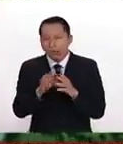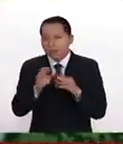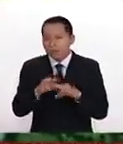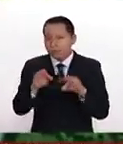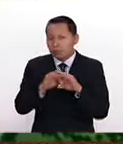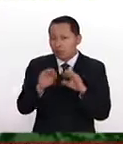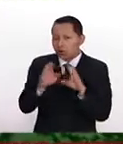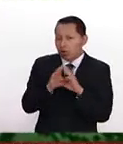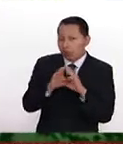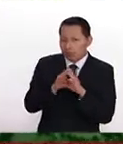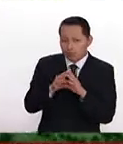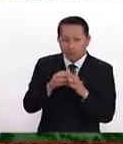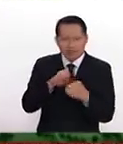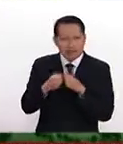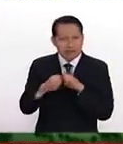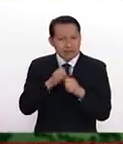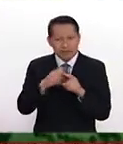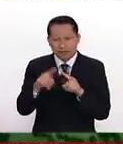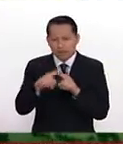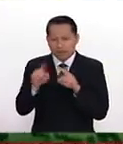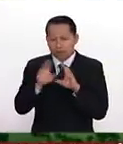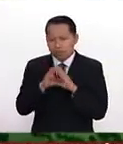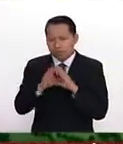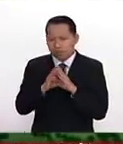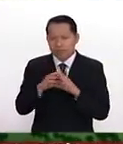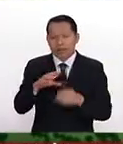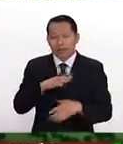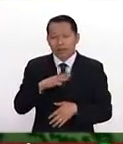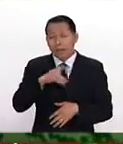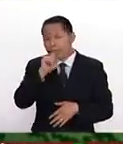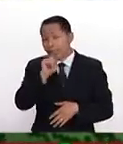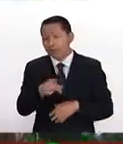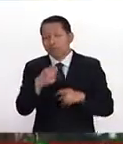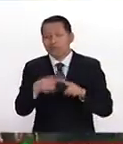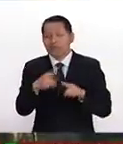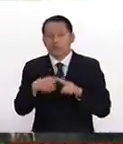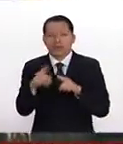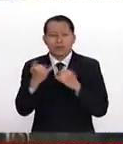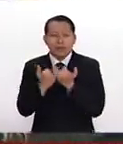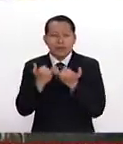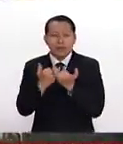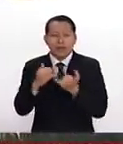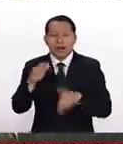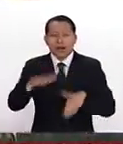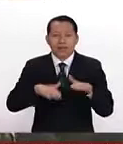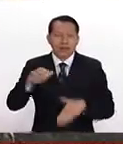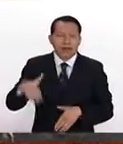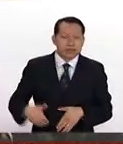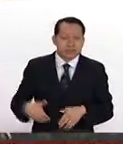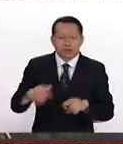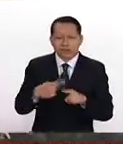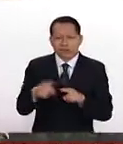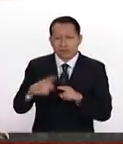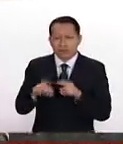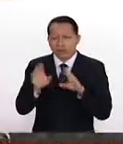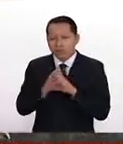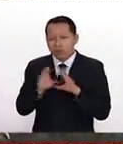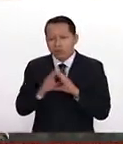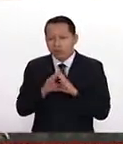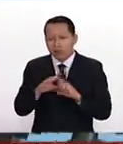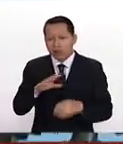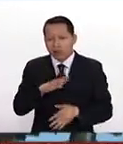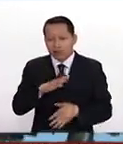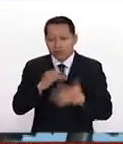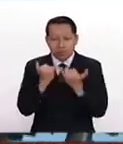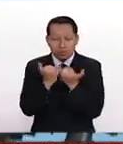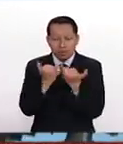para lidiar con el enemigo eso ha generado algunas situaciones o accidentes yo creo cuando